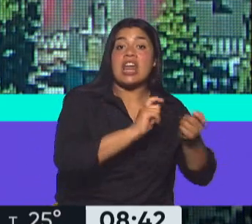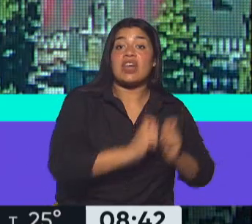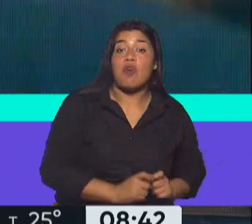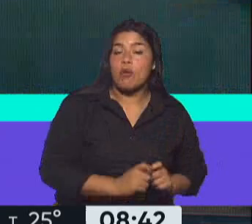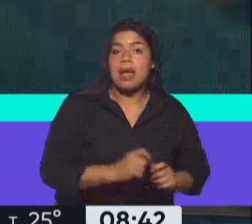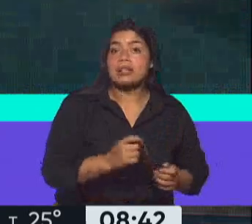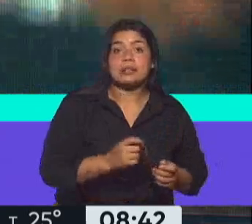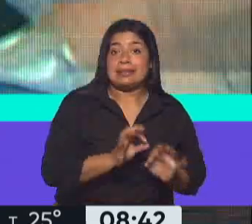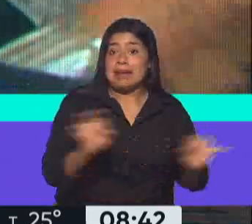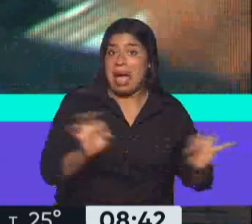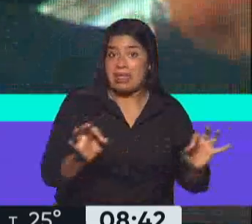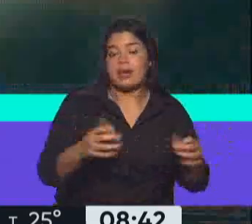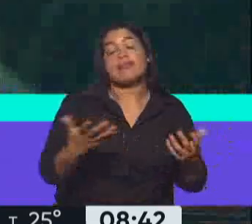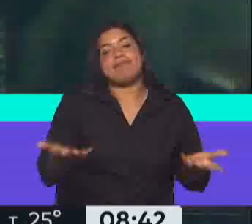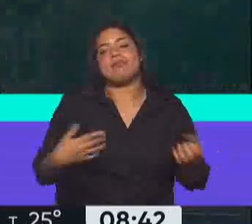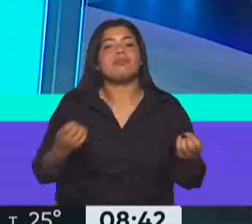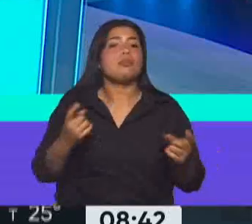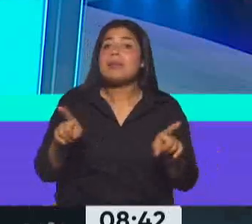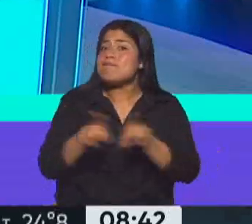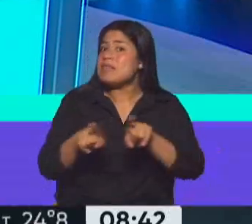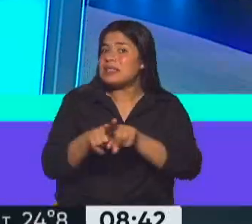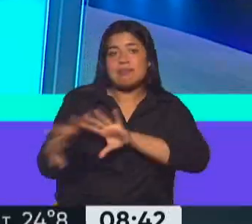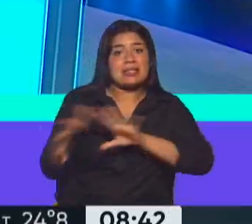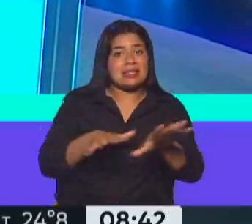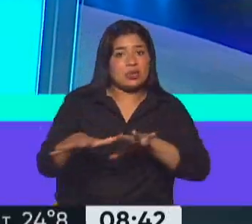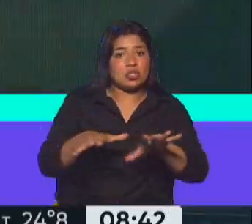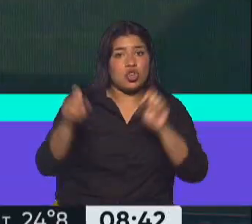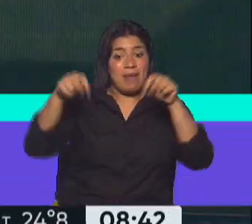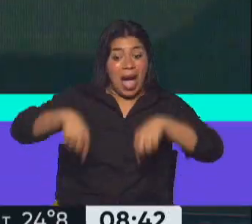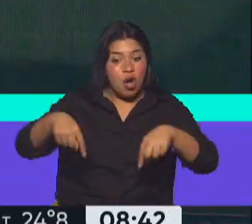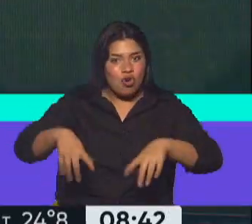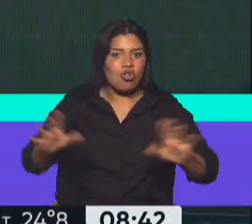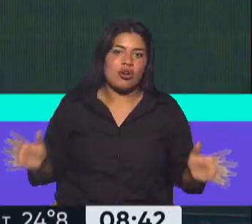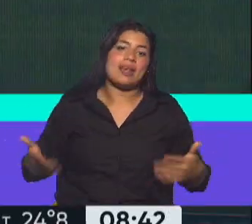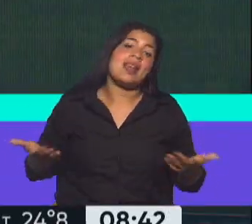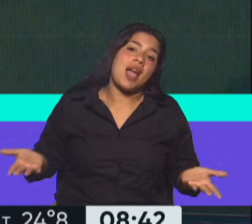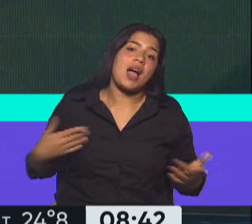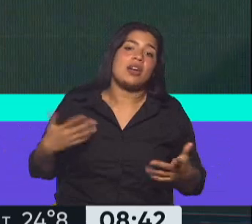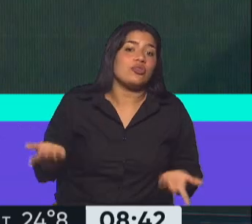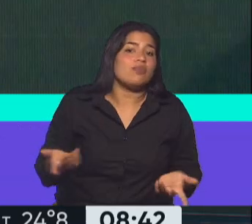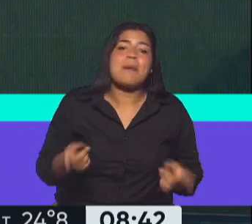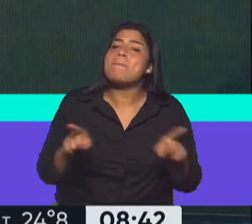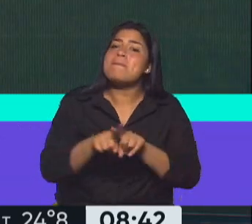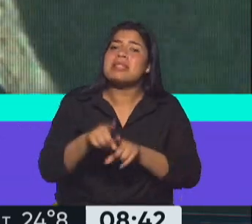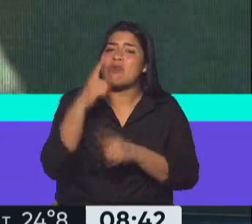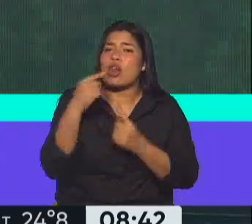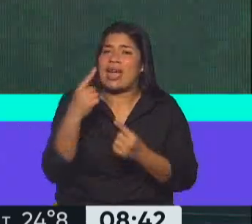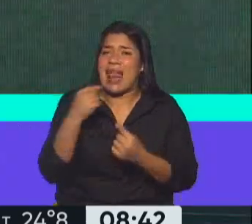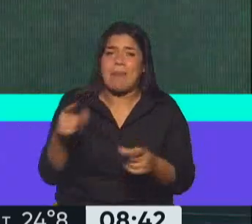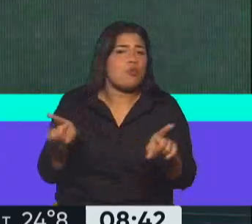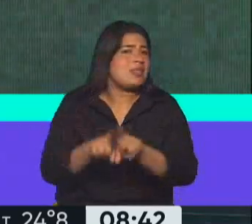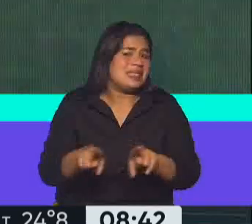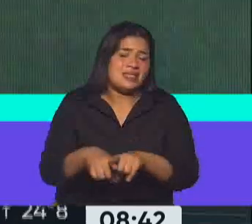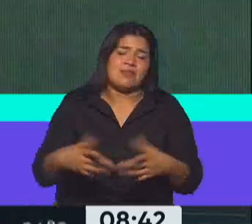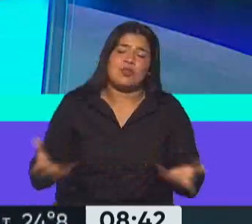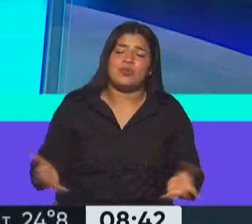una relación con el mismo, la misma pareja, el mismo cónyuge y los mismos reclamos. Claro, no evolucionamos, los mismos